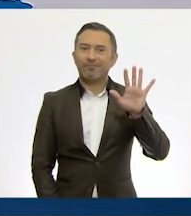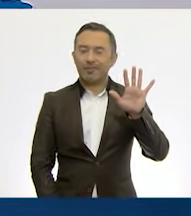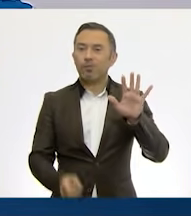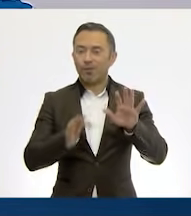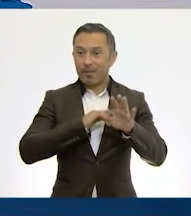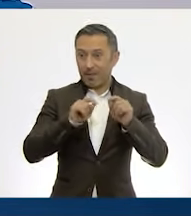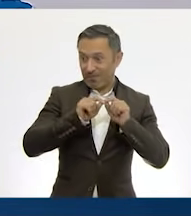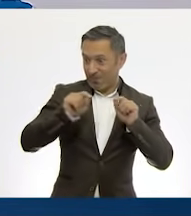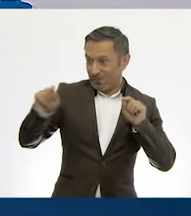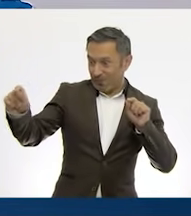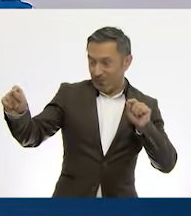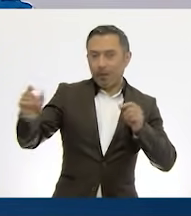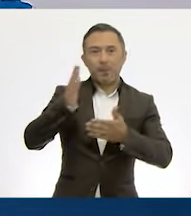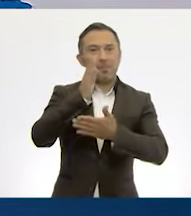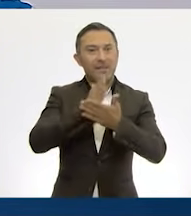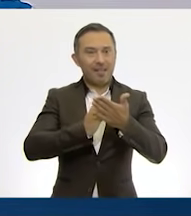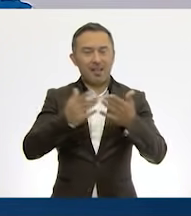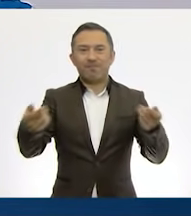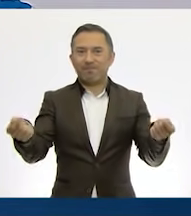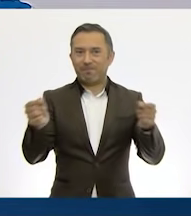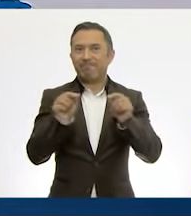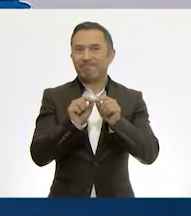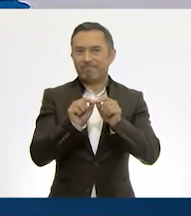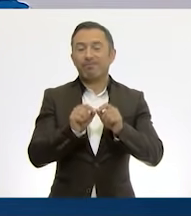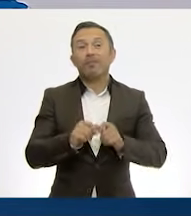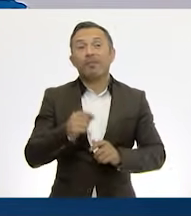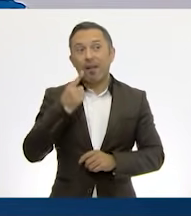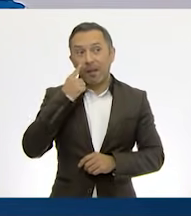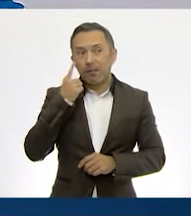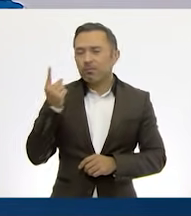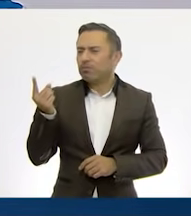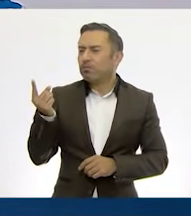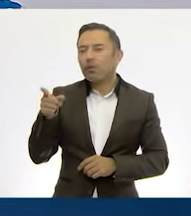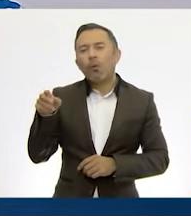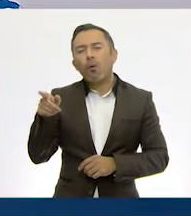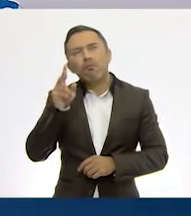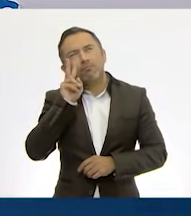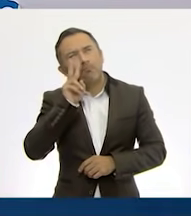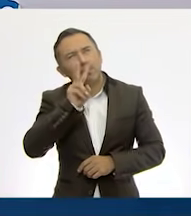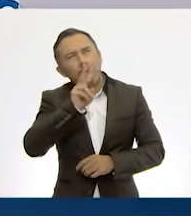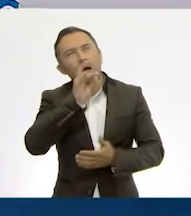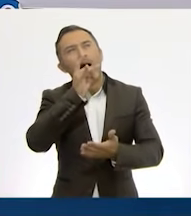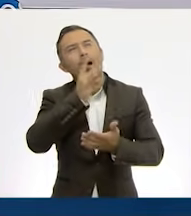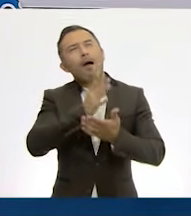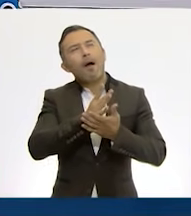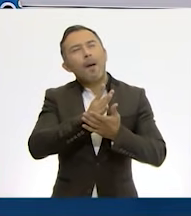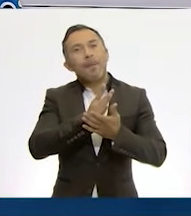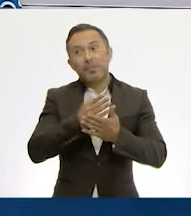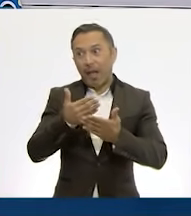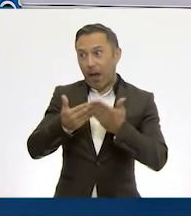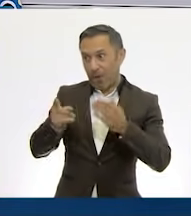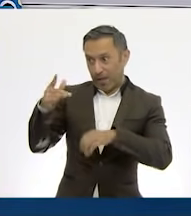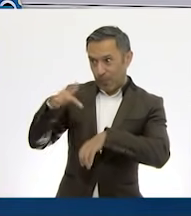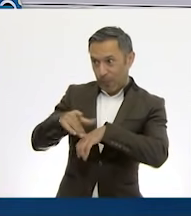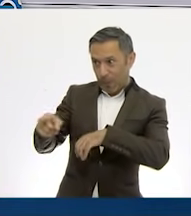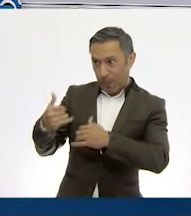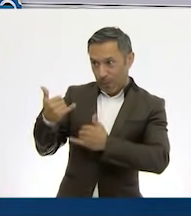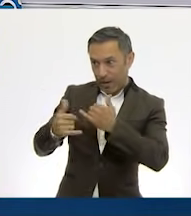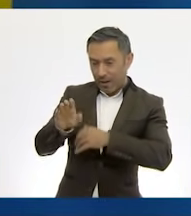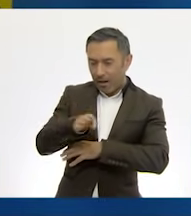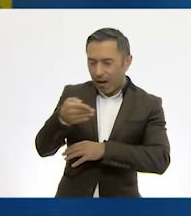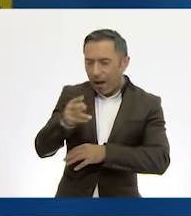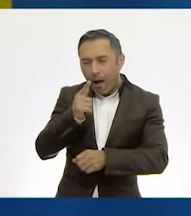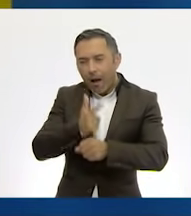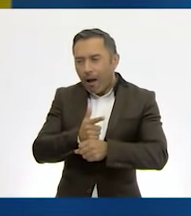Entonces, pues, ¿de qué te han, más bien, de qué te has dado cuenta en este turno que tú ya jugaste? Que